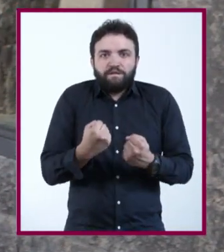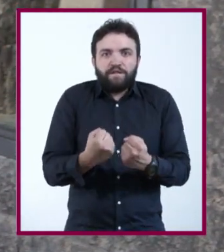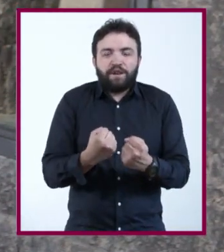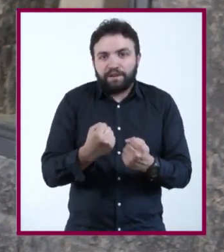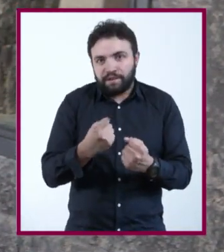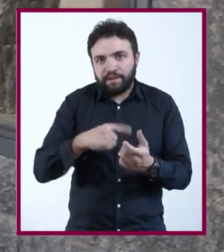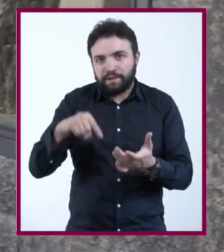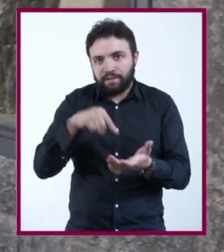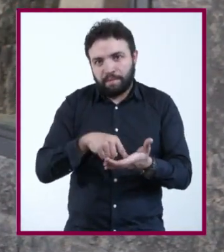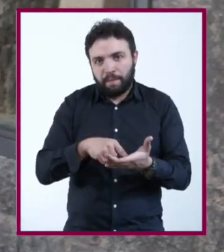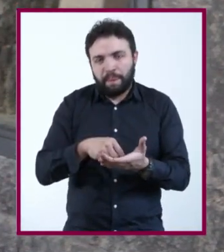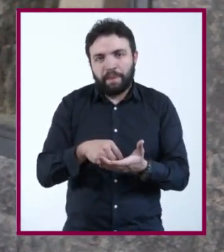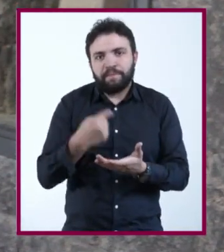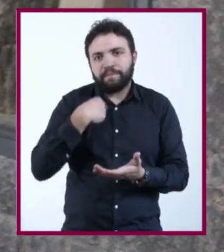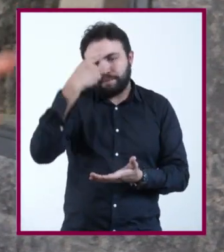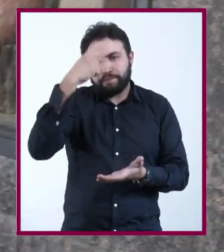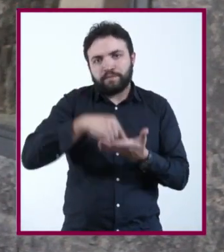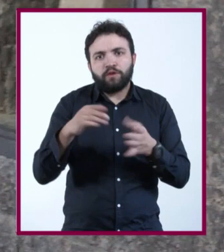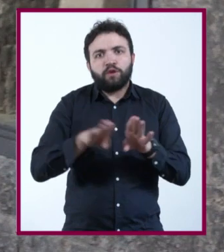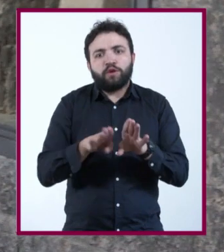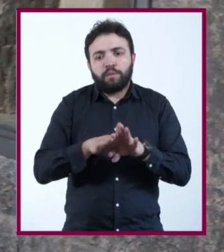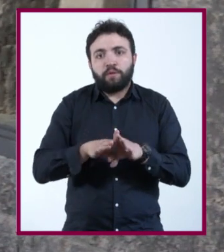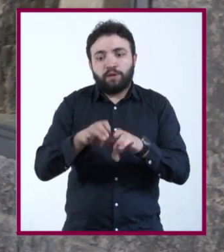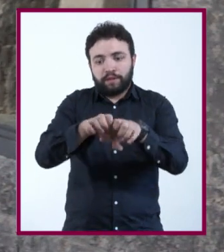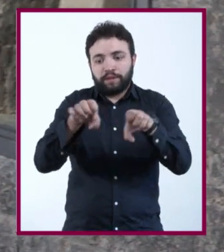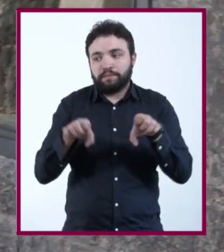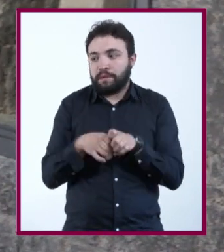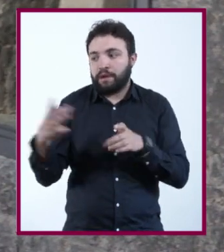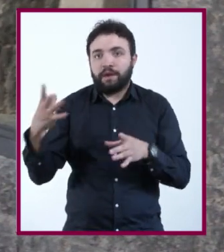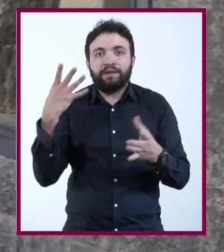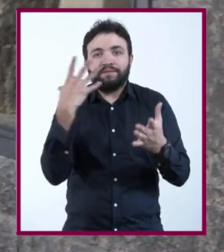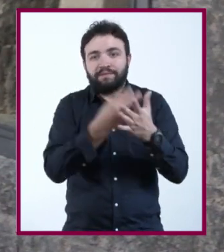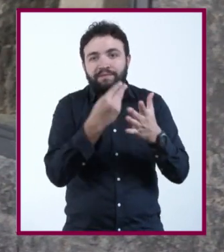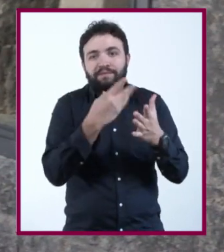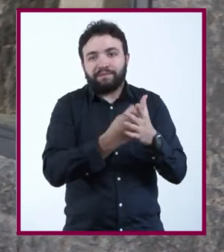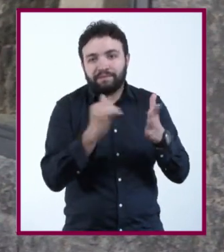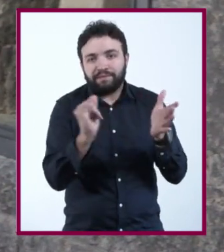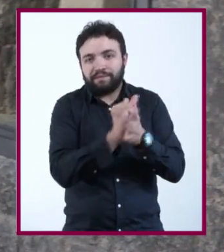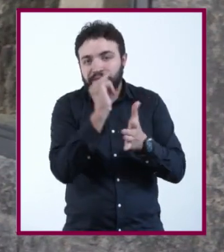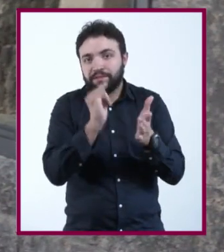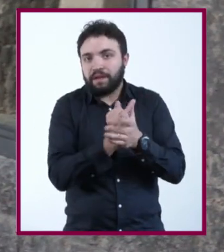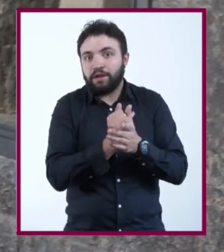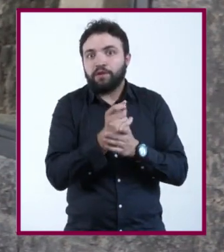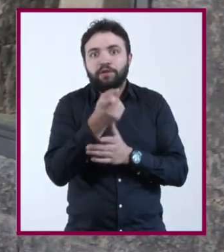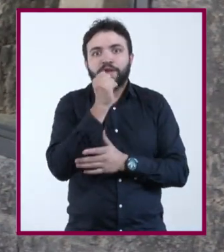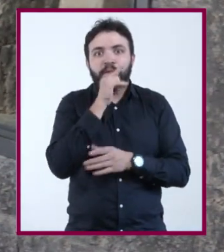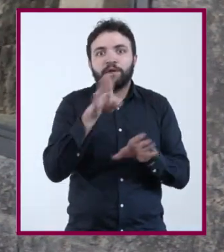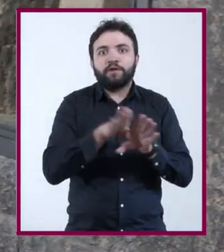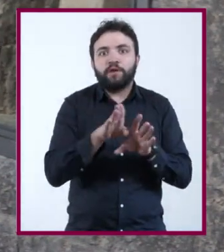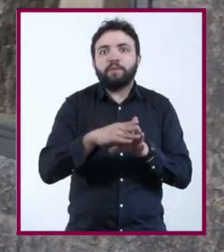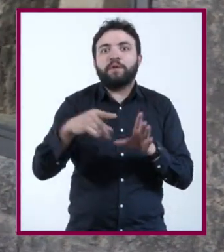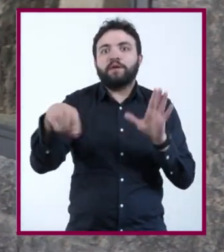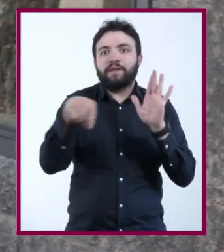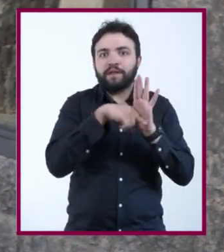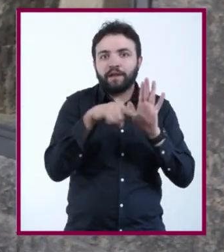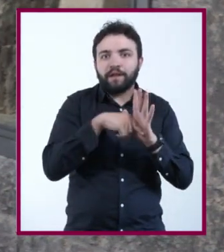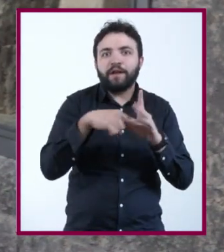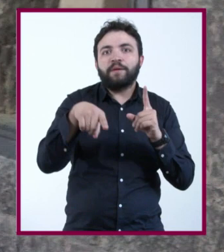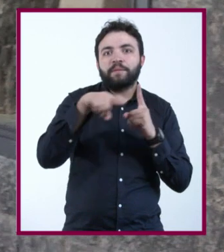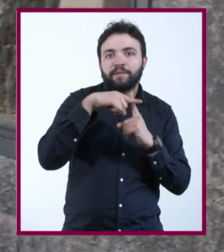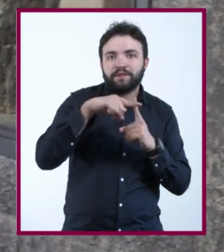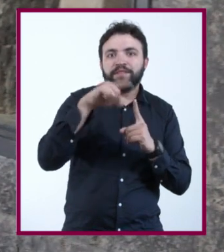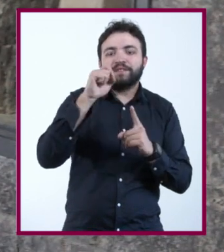este lugar. Entonces es no solo el espacio que él construyó, sino el espacio negativo que él encontró y las